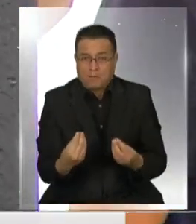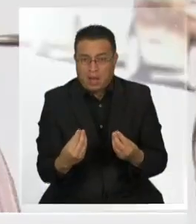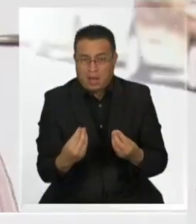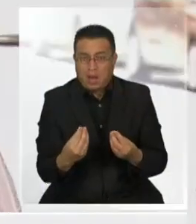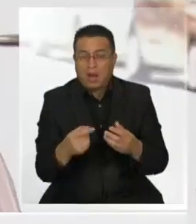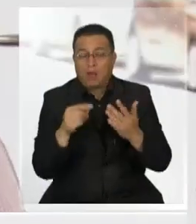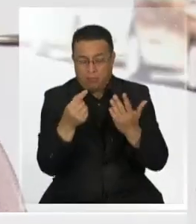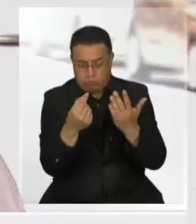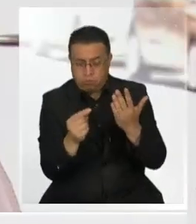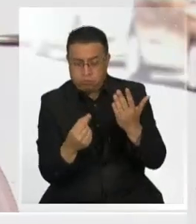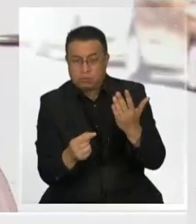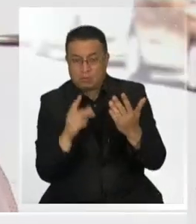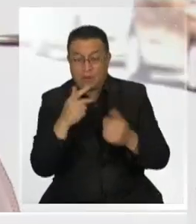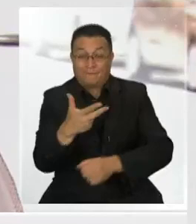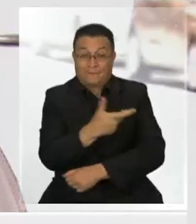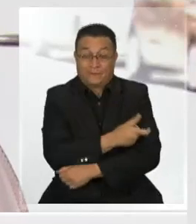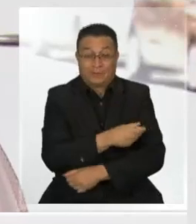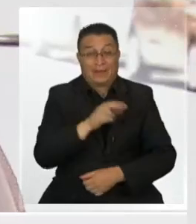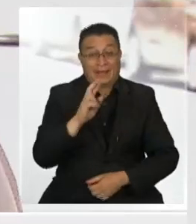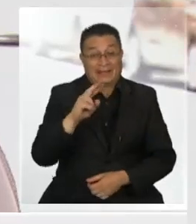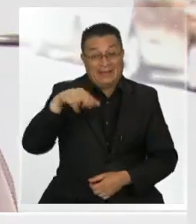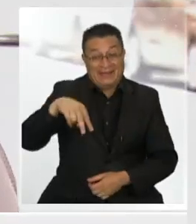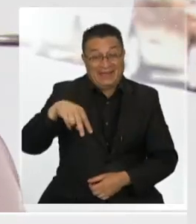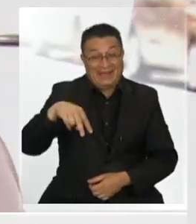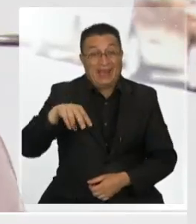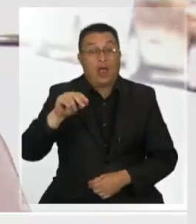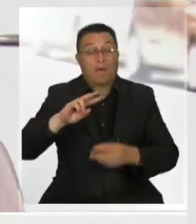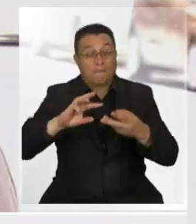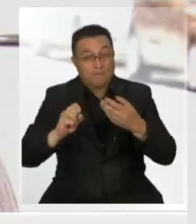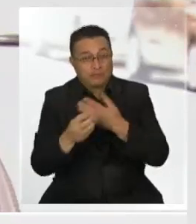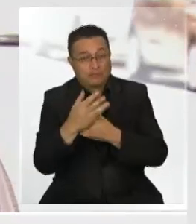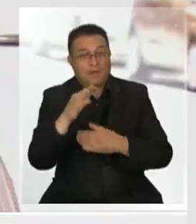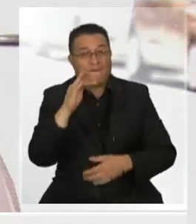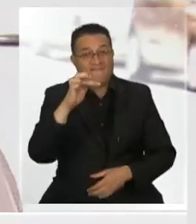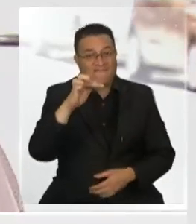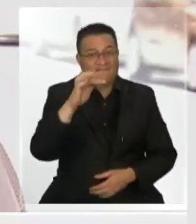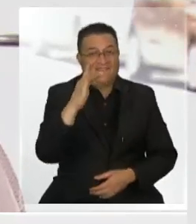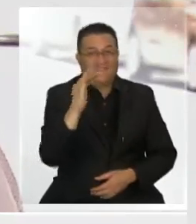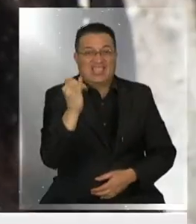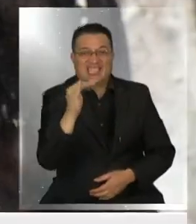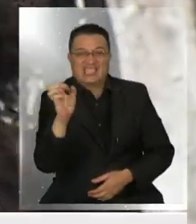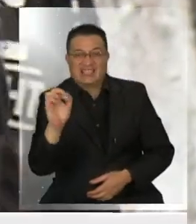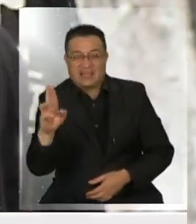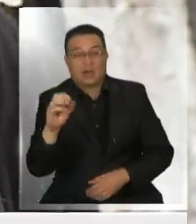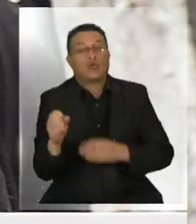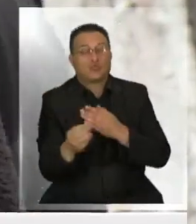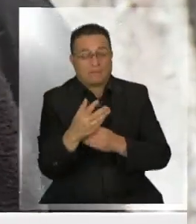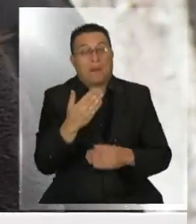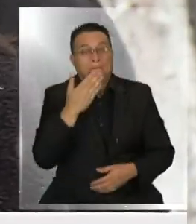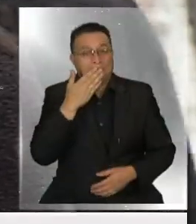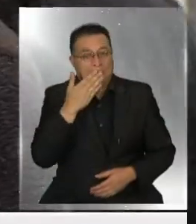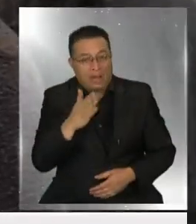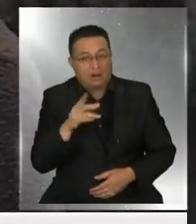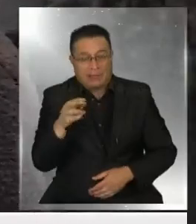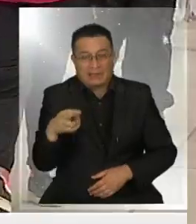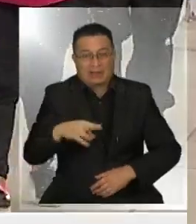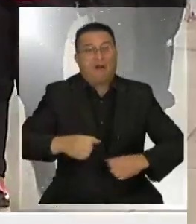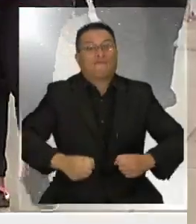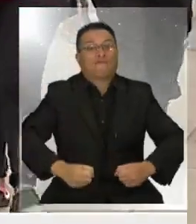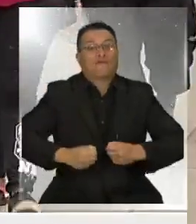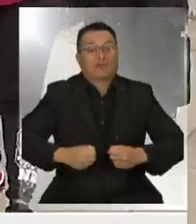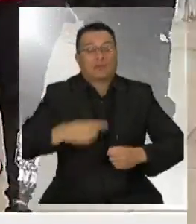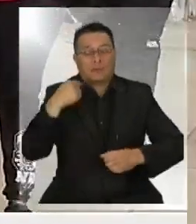contar con la vacuna de ARN modificado de Pfizer para una nueva dosis de refuerzo. Nuevas dosis de refuerzo para enfrentar